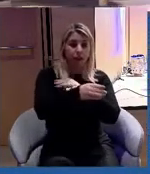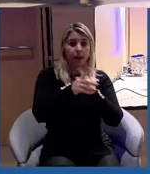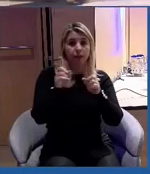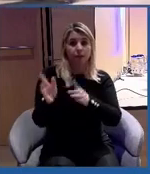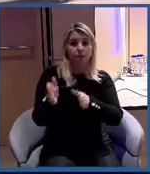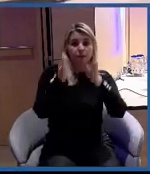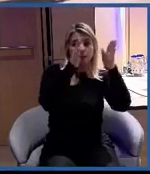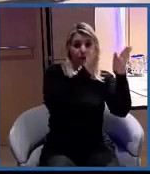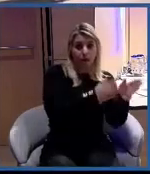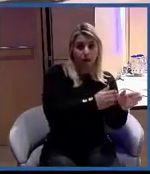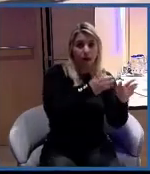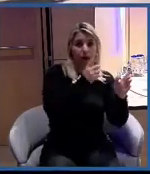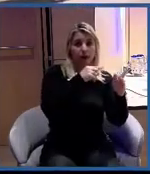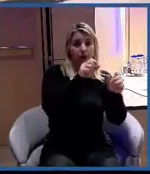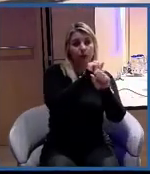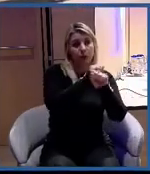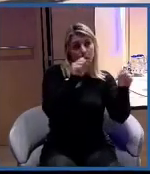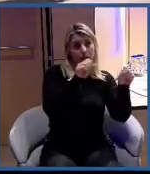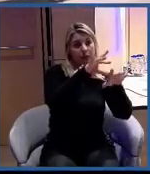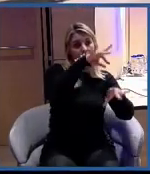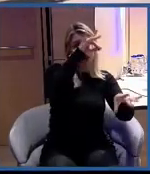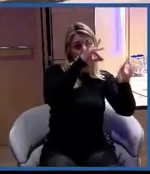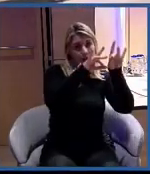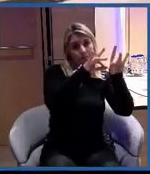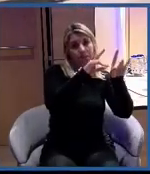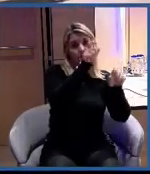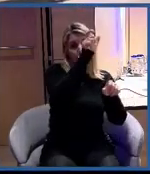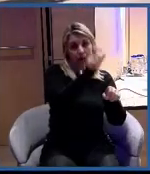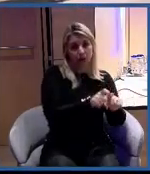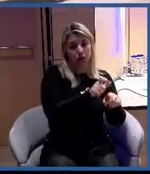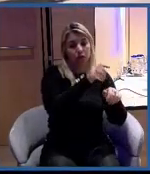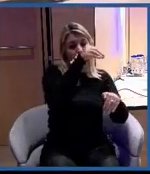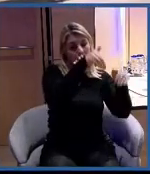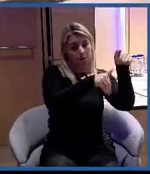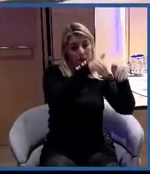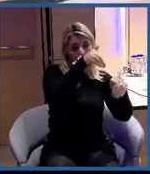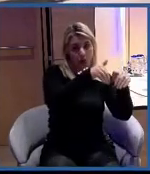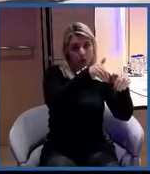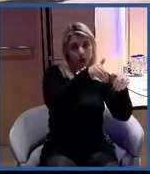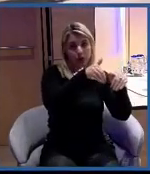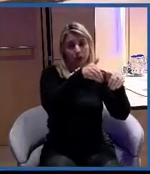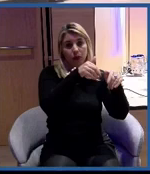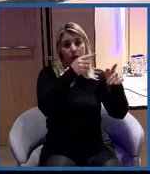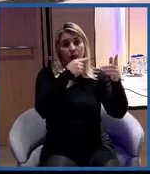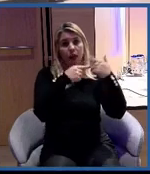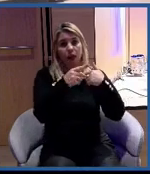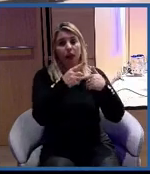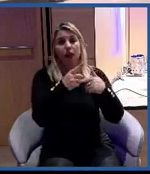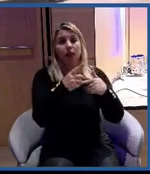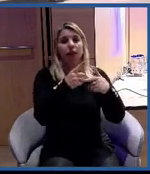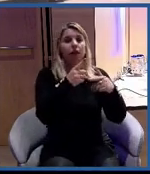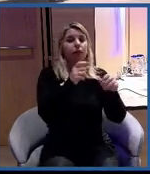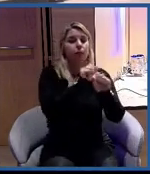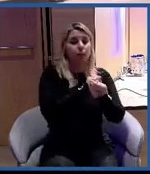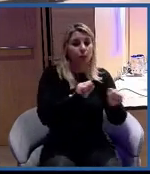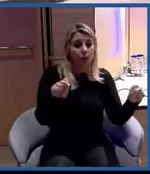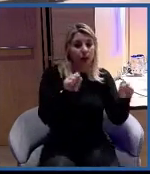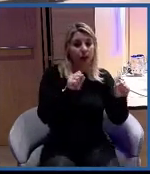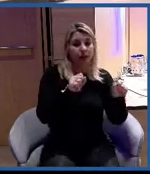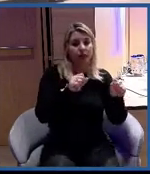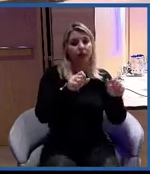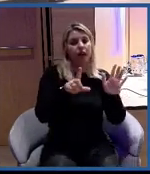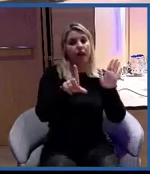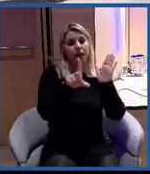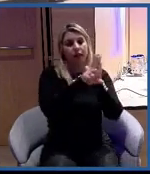de candidatos En donde podemos elegir un candidato una candidata tanto al poder ejecutivo nacional como poder legislativo